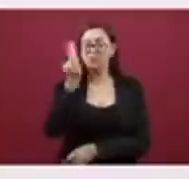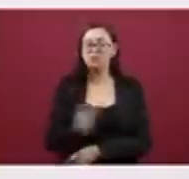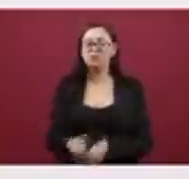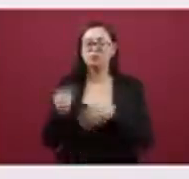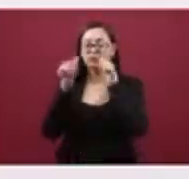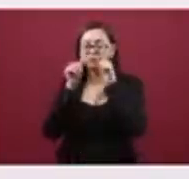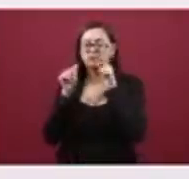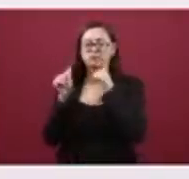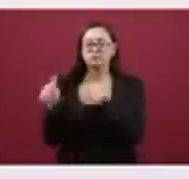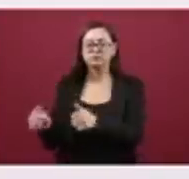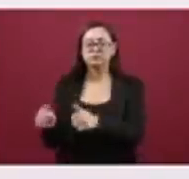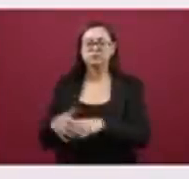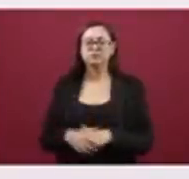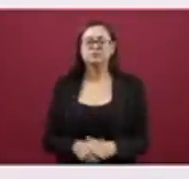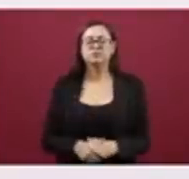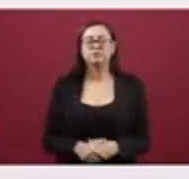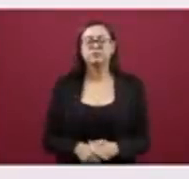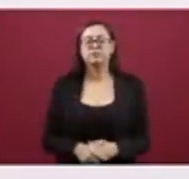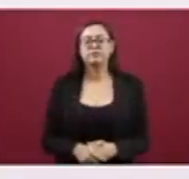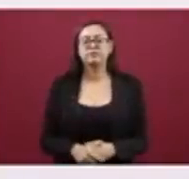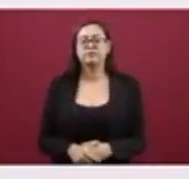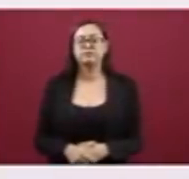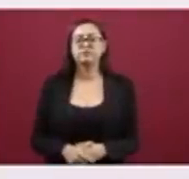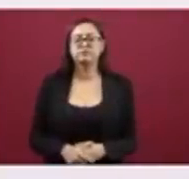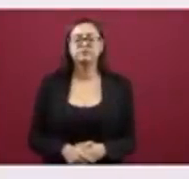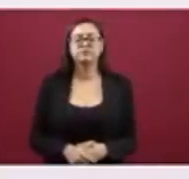de cada diez hogares